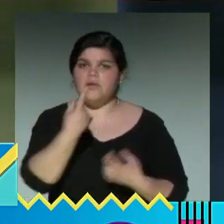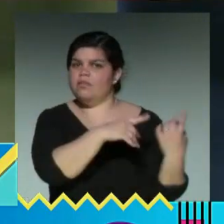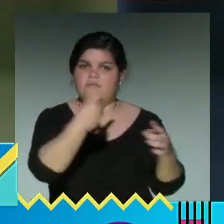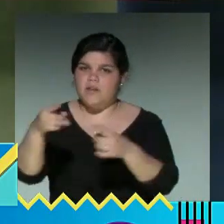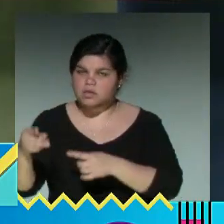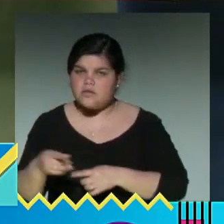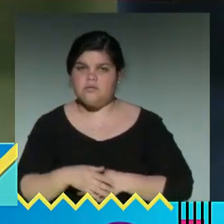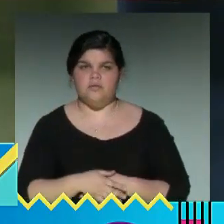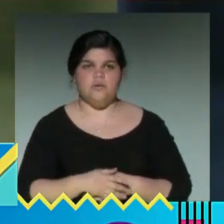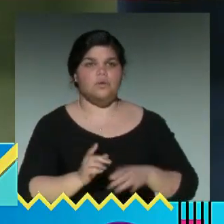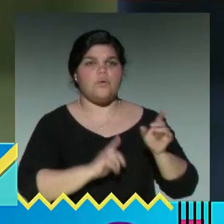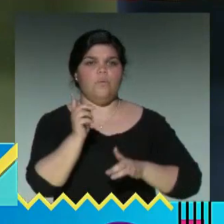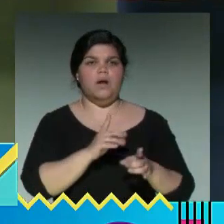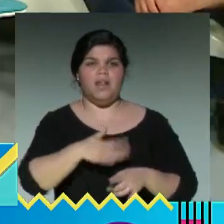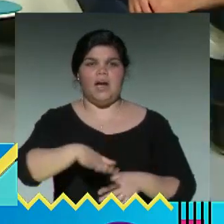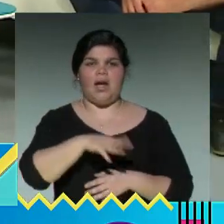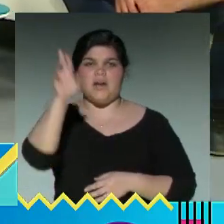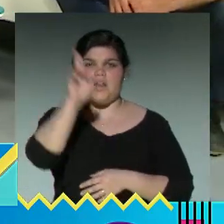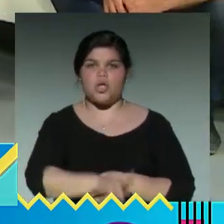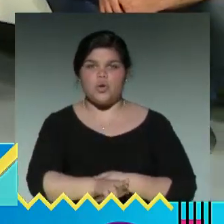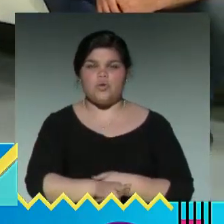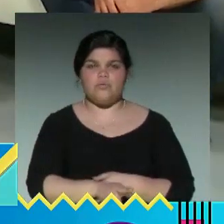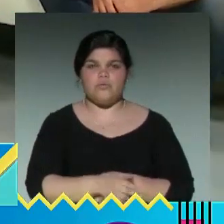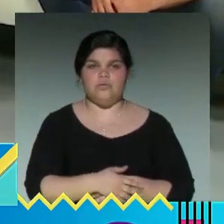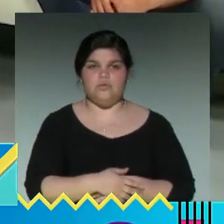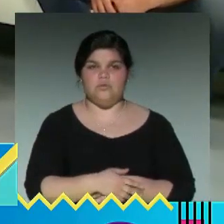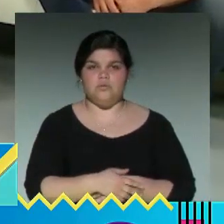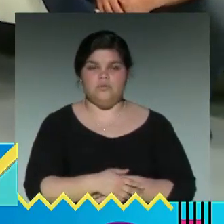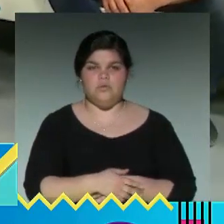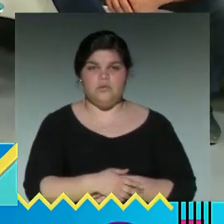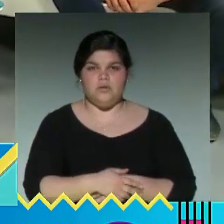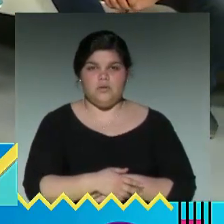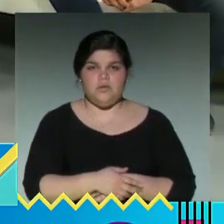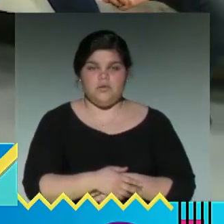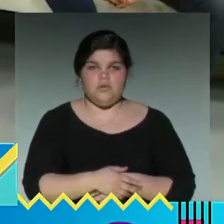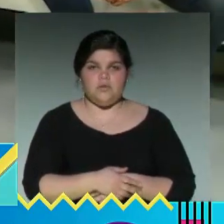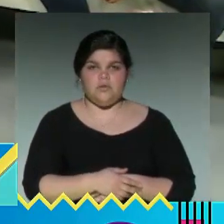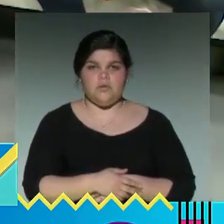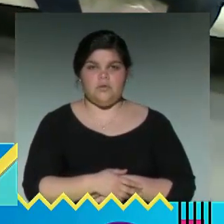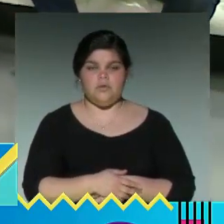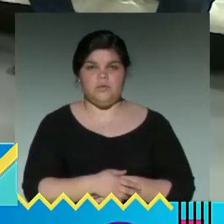y acotémoslo a la región? ¿Que ustedes consideran problemas a trabajar?